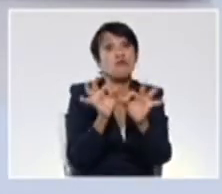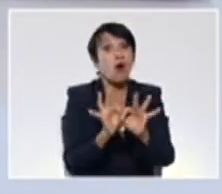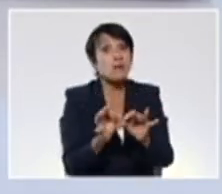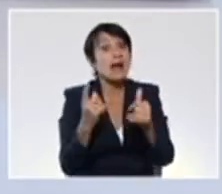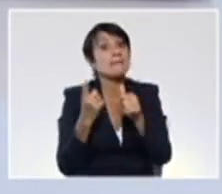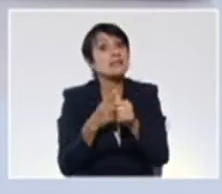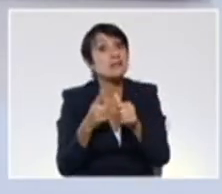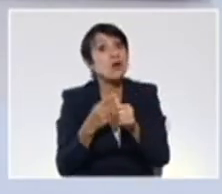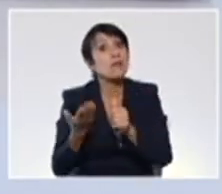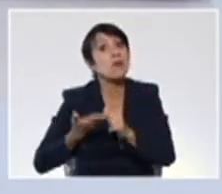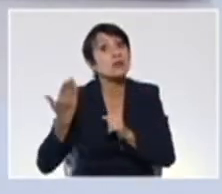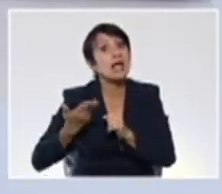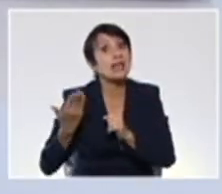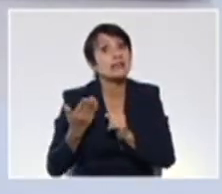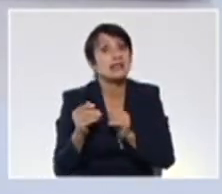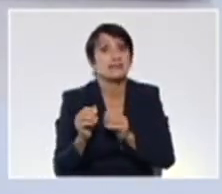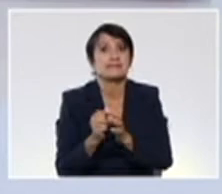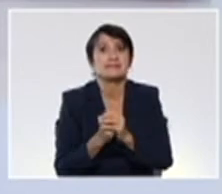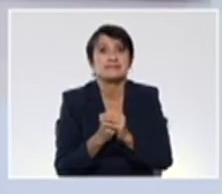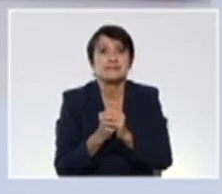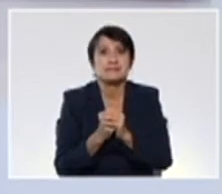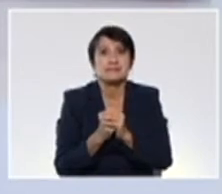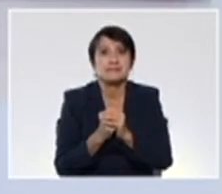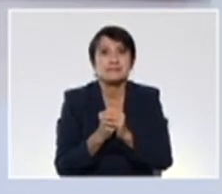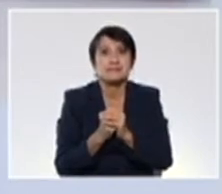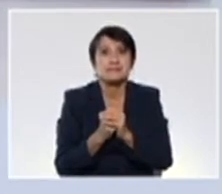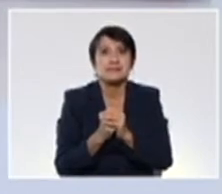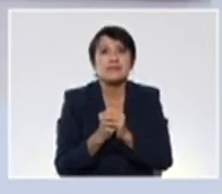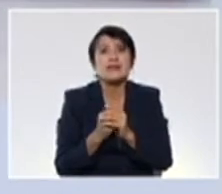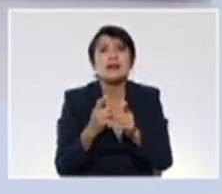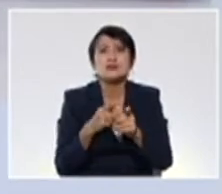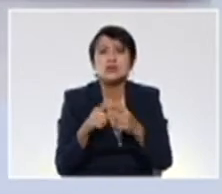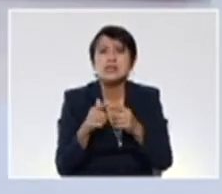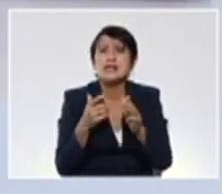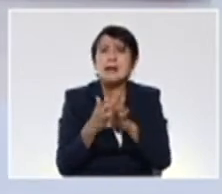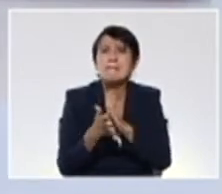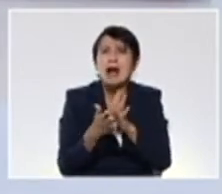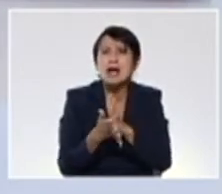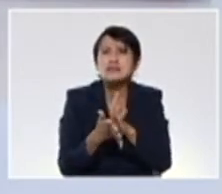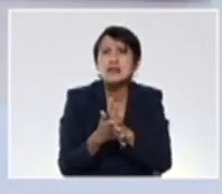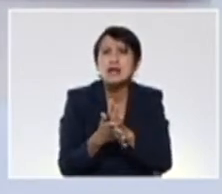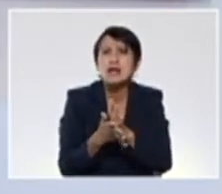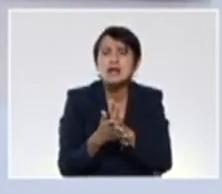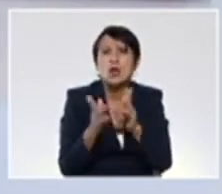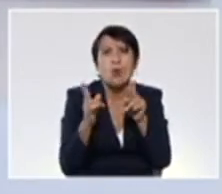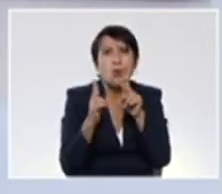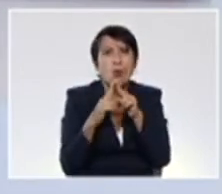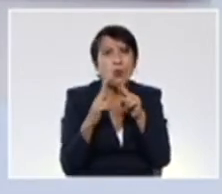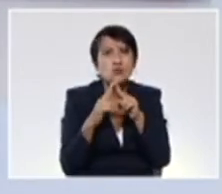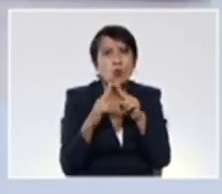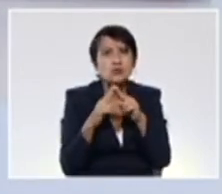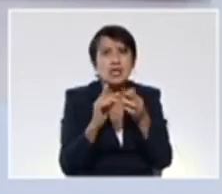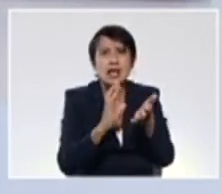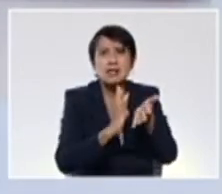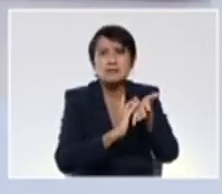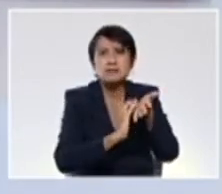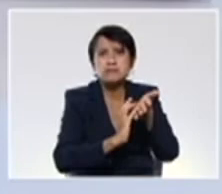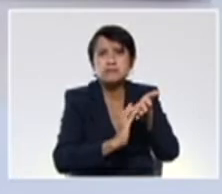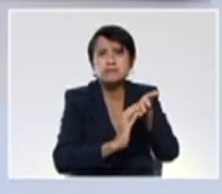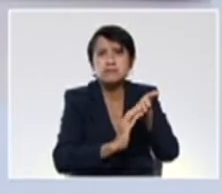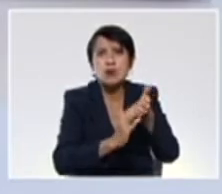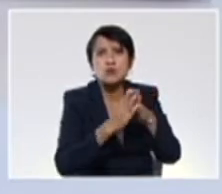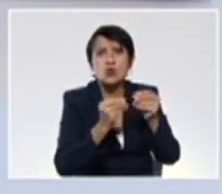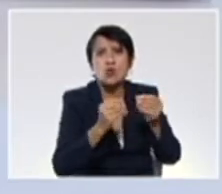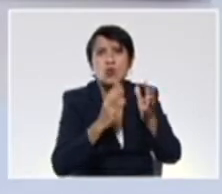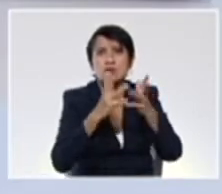principio básico para cada una de ellas, ¿sí? Pero ¿qué sucede? Que en esto de conocer lo que es el crossover, lo